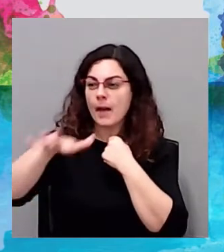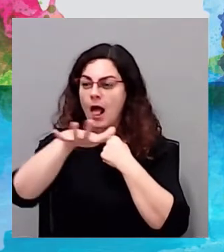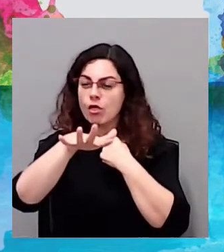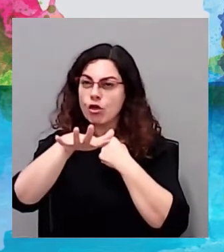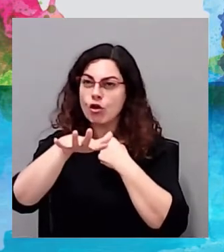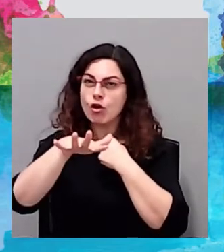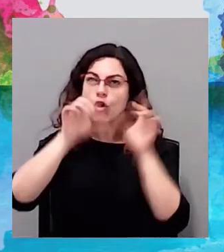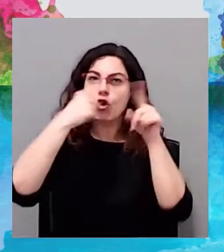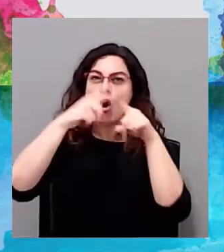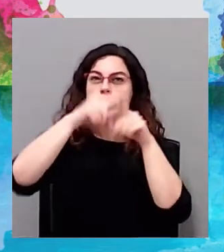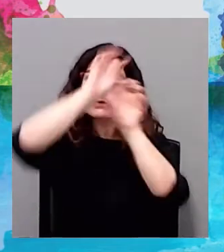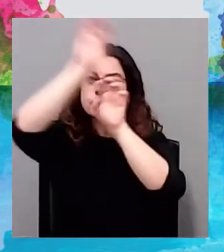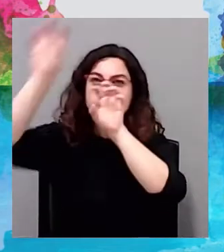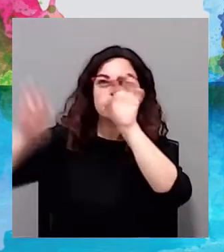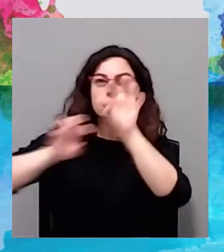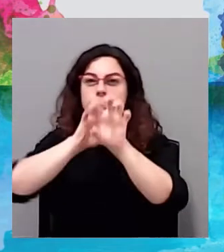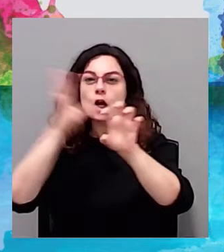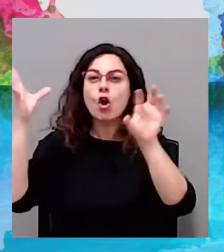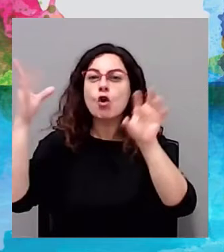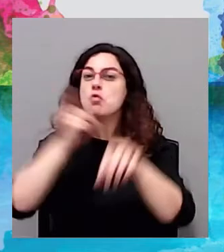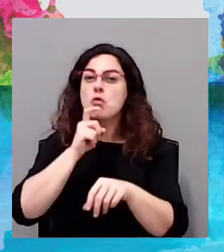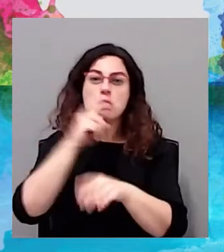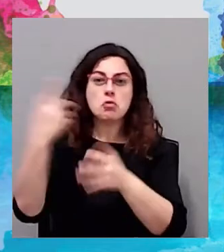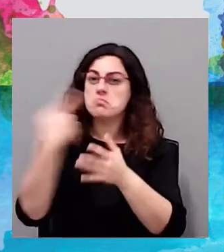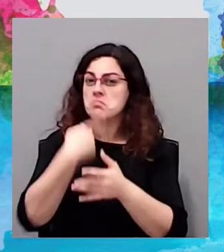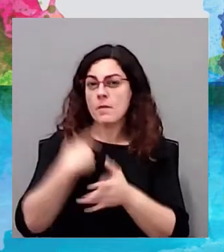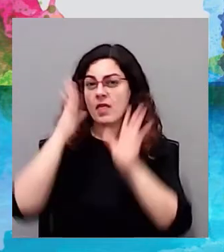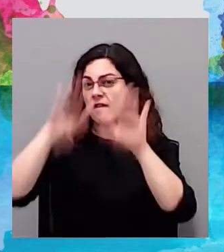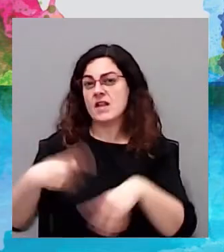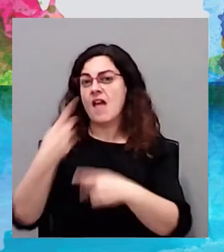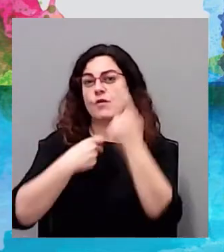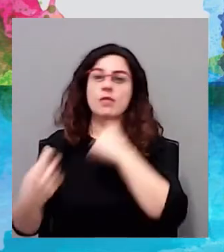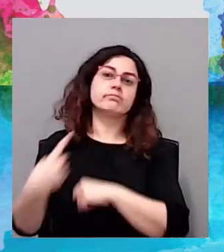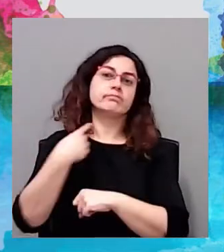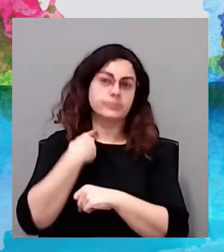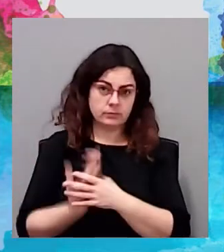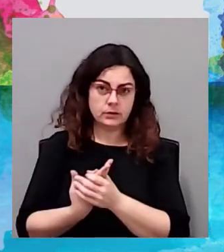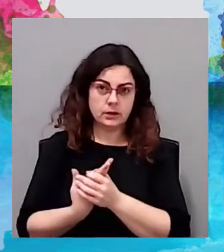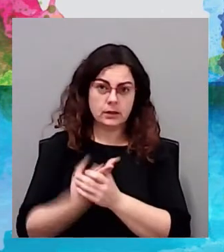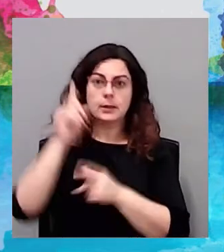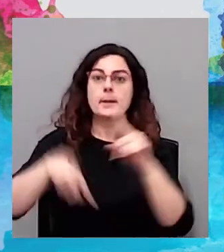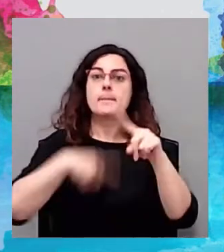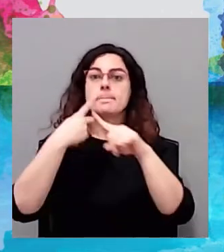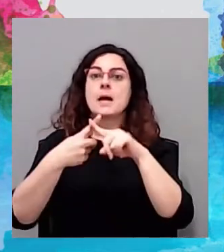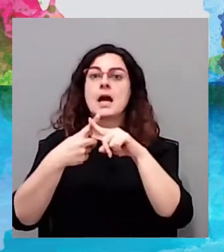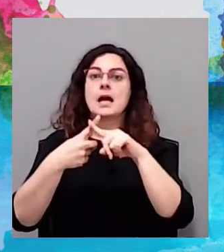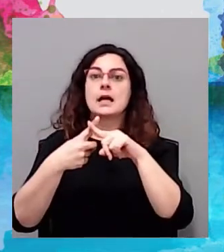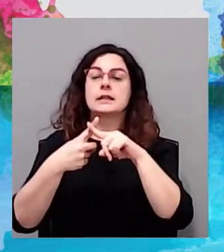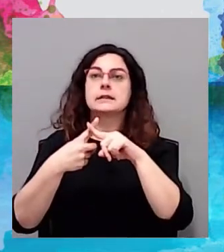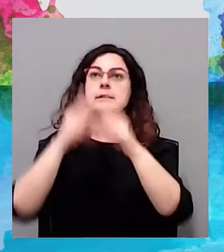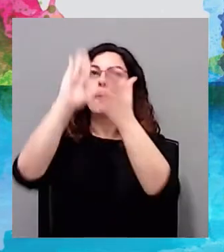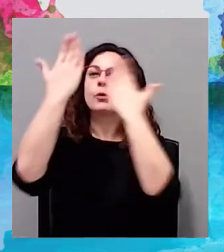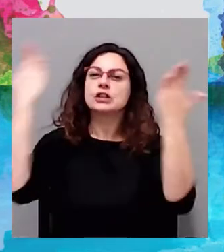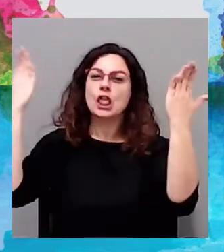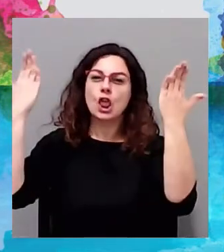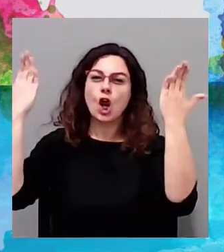y se pierde la descripción en sí. Y luego, pues, importante cómo está diseñada la exposición. No es lo